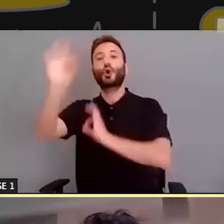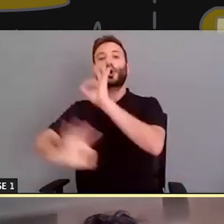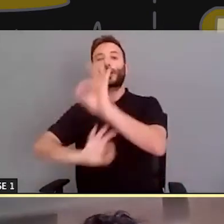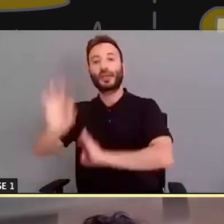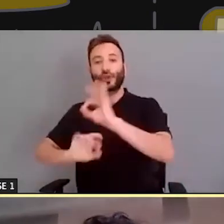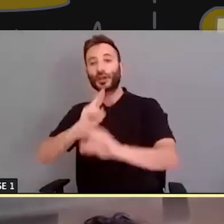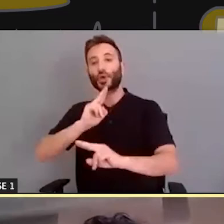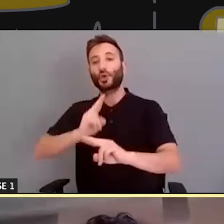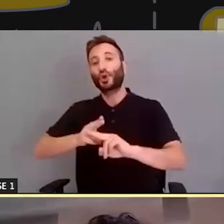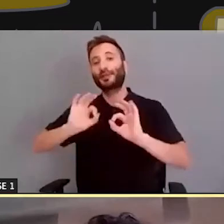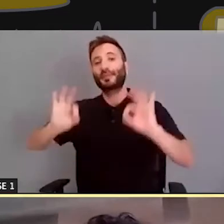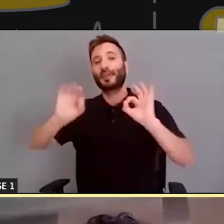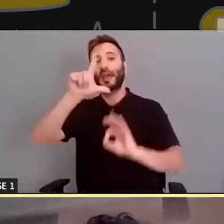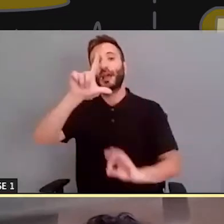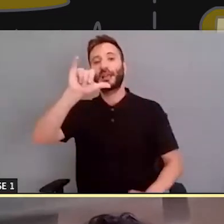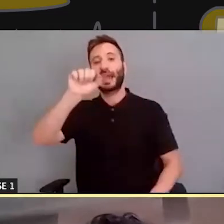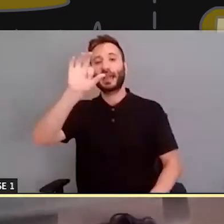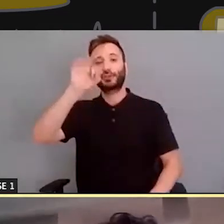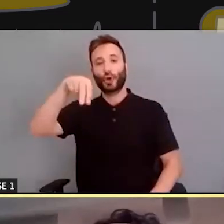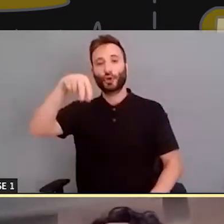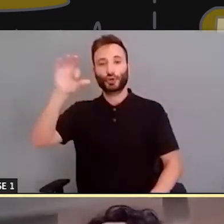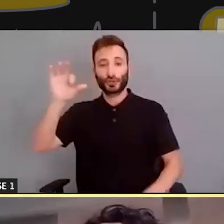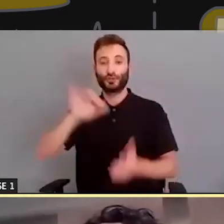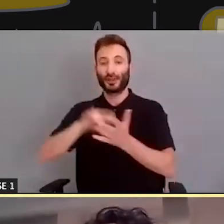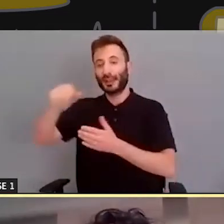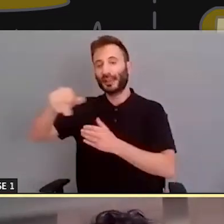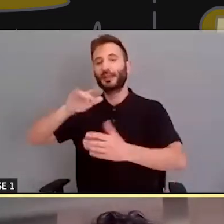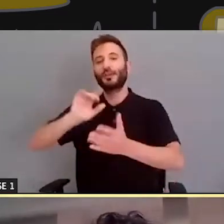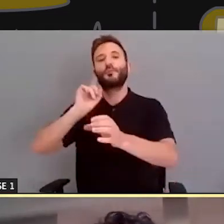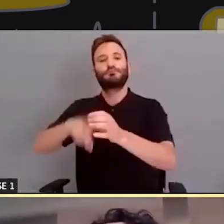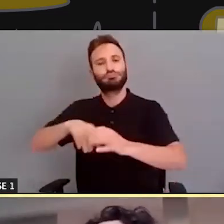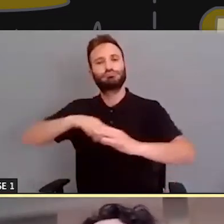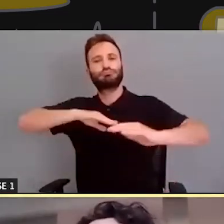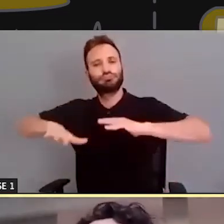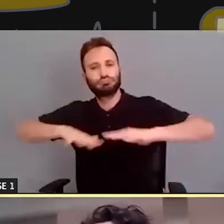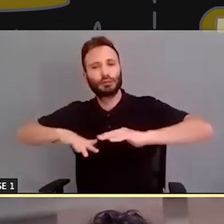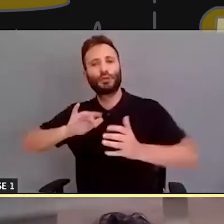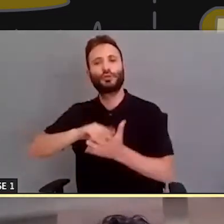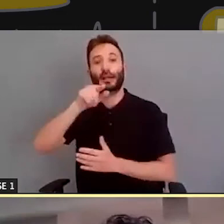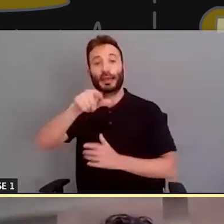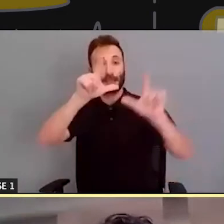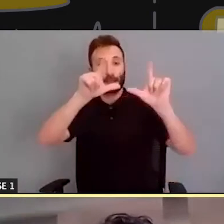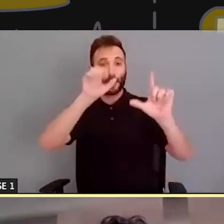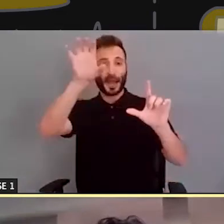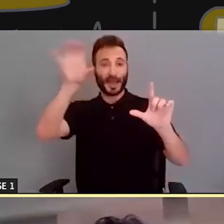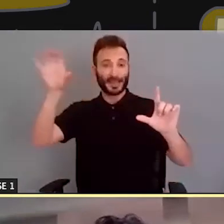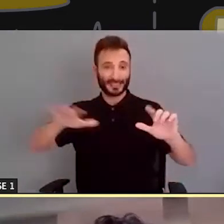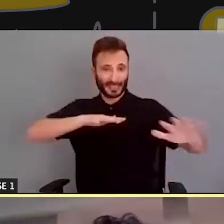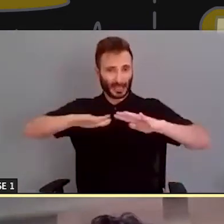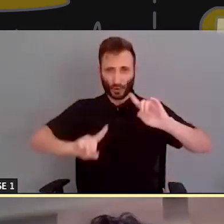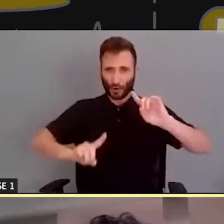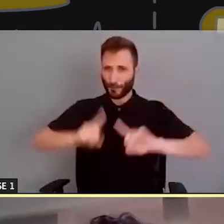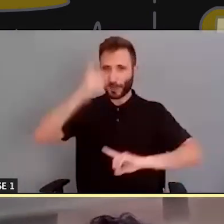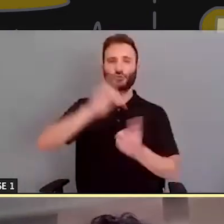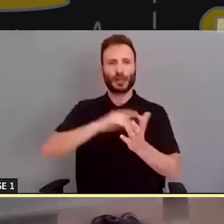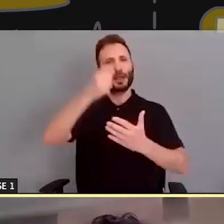horizontales, que han participado activamente. En la diapositiva menciono los más activos, pero desde luego han sido muchos más los